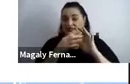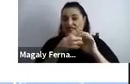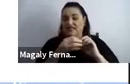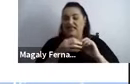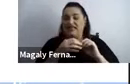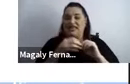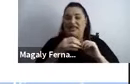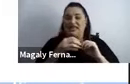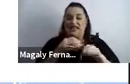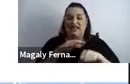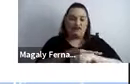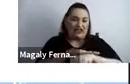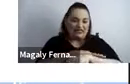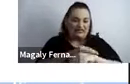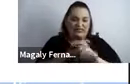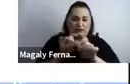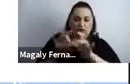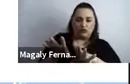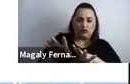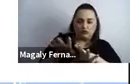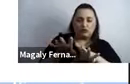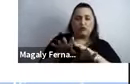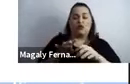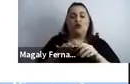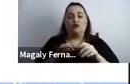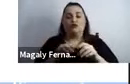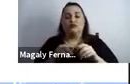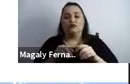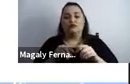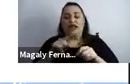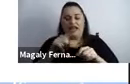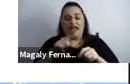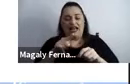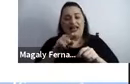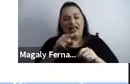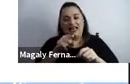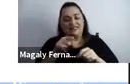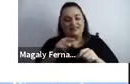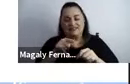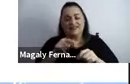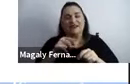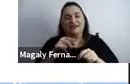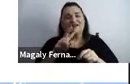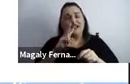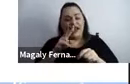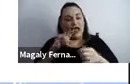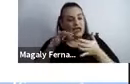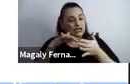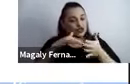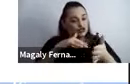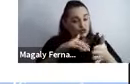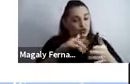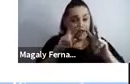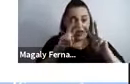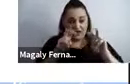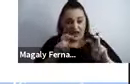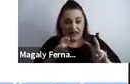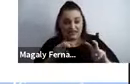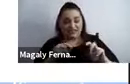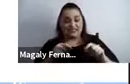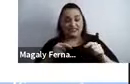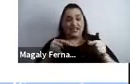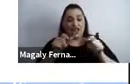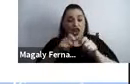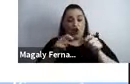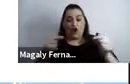racismo, de exclusión, bueno, es apasionante realmente el estudio de análisis geográfico de